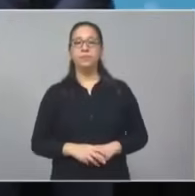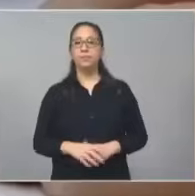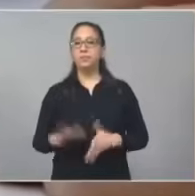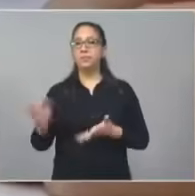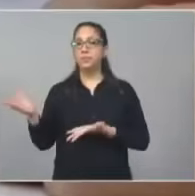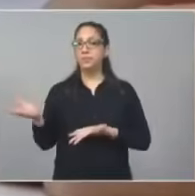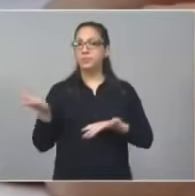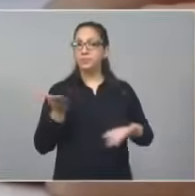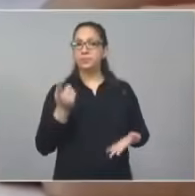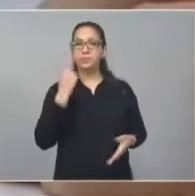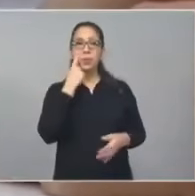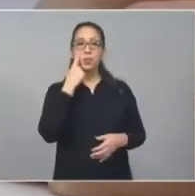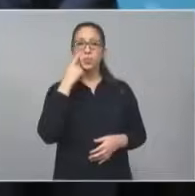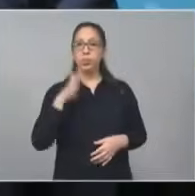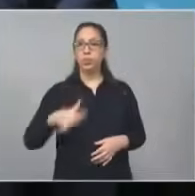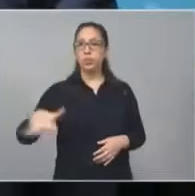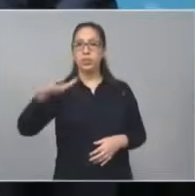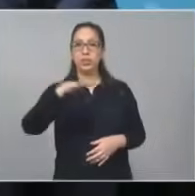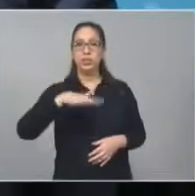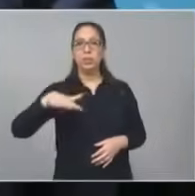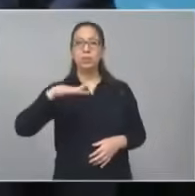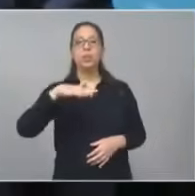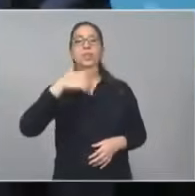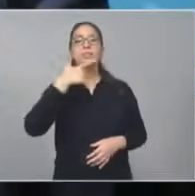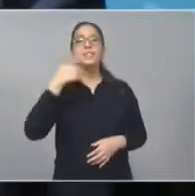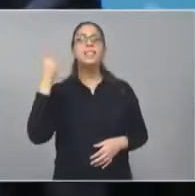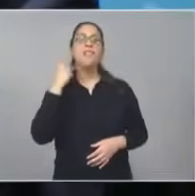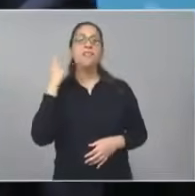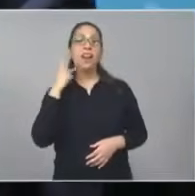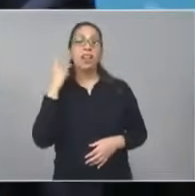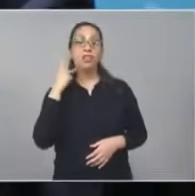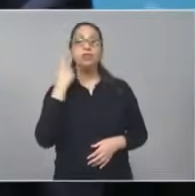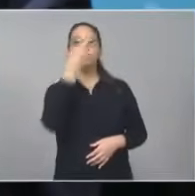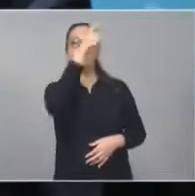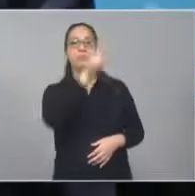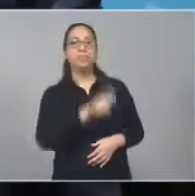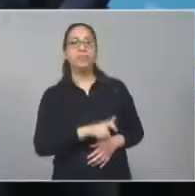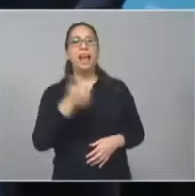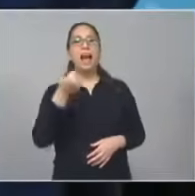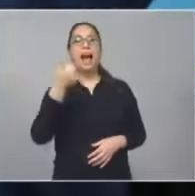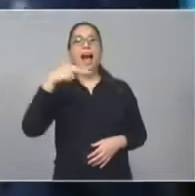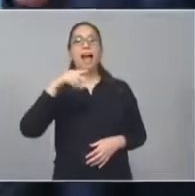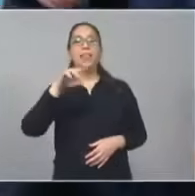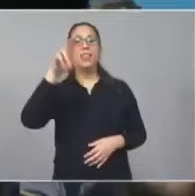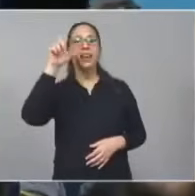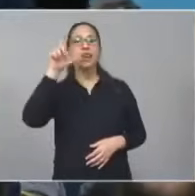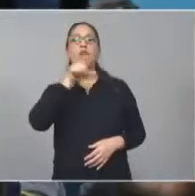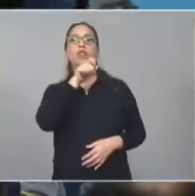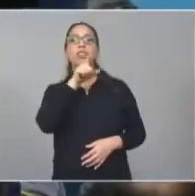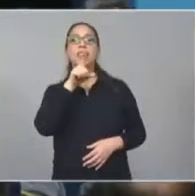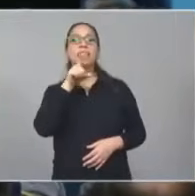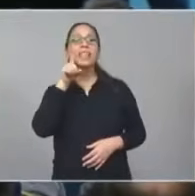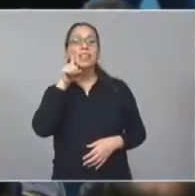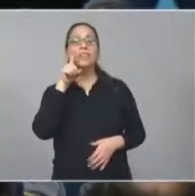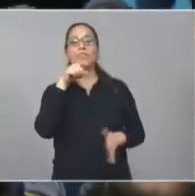Firma seguidamente el municipio de San Fernando, Juan Francisco Andreotti.